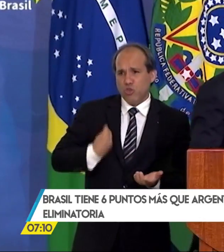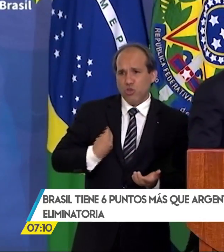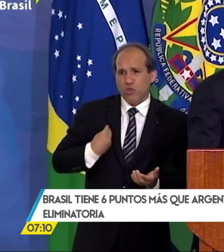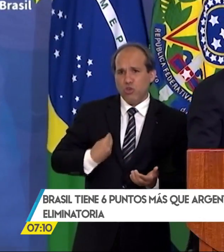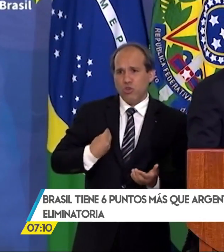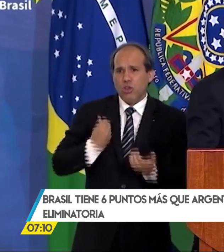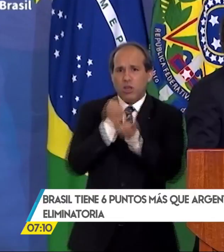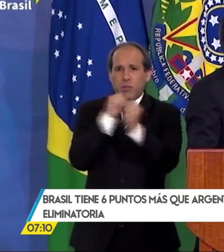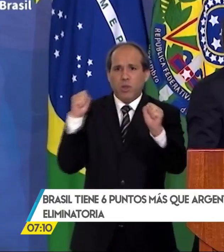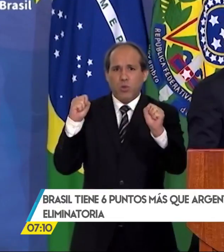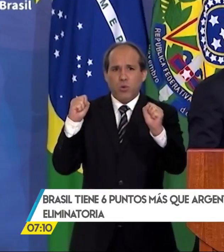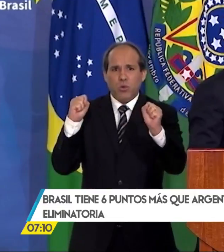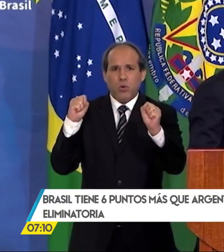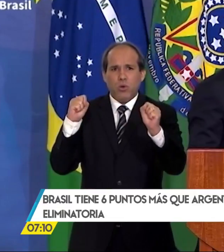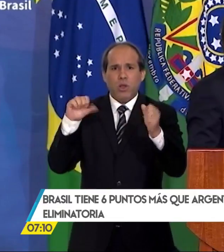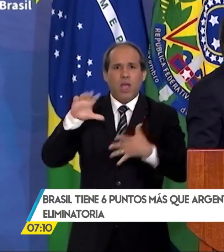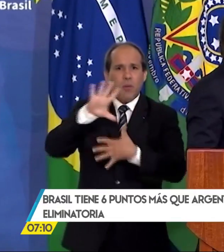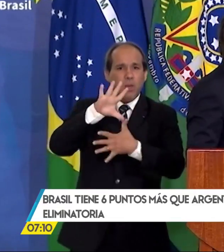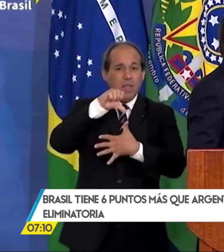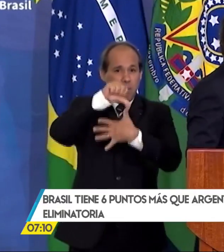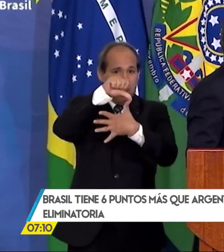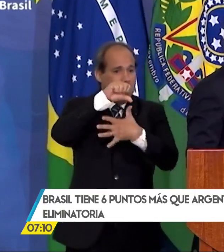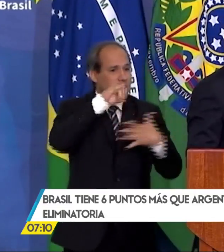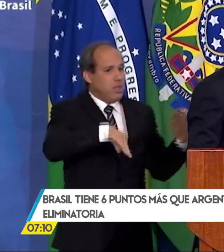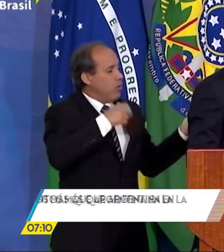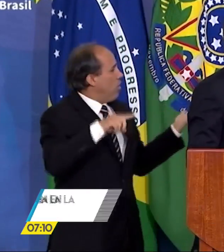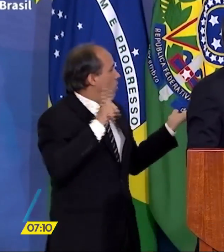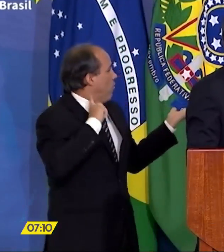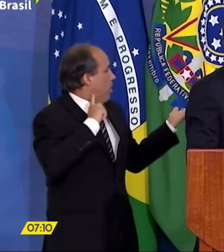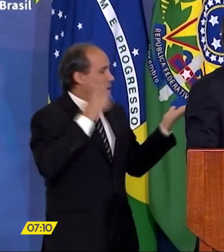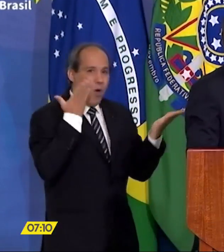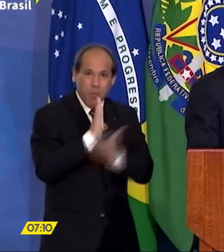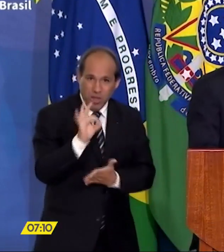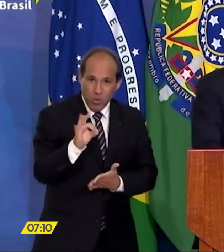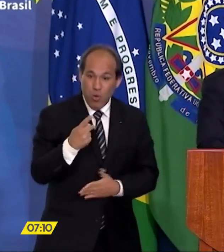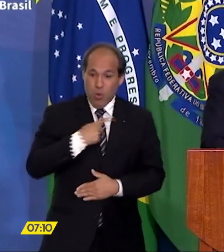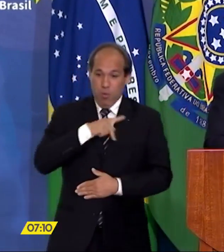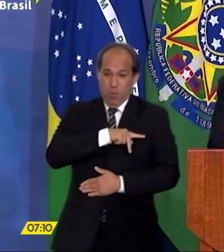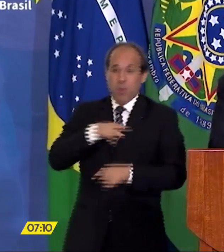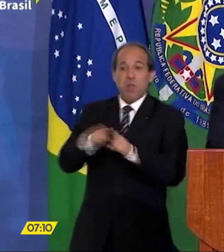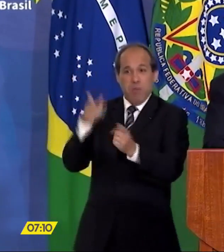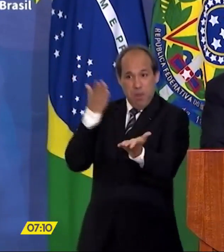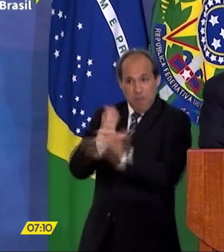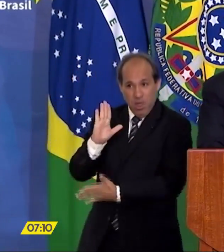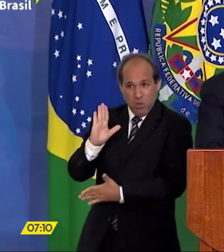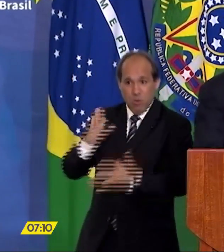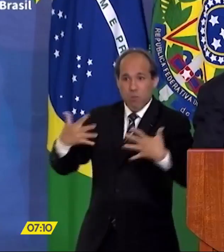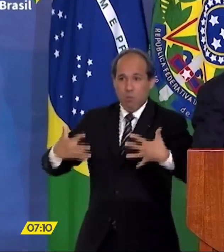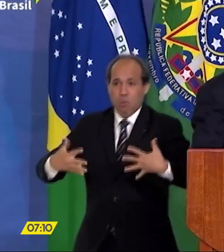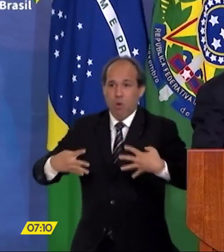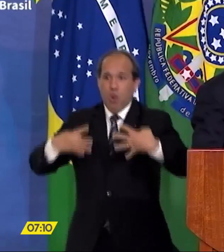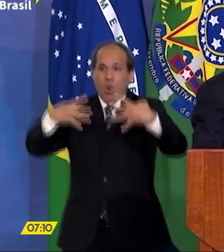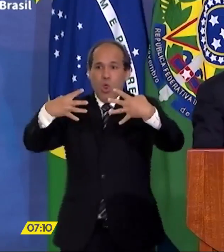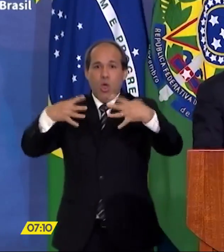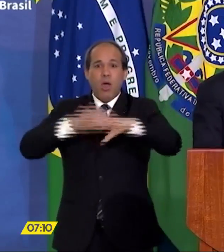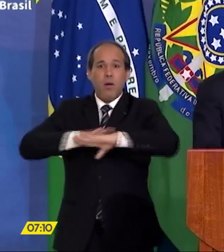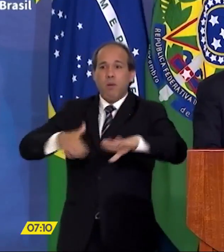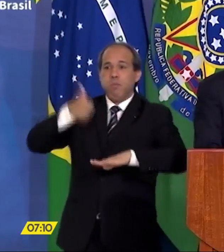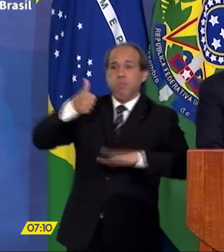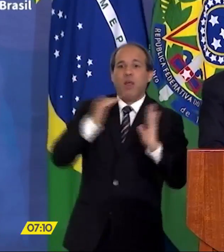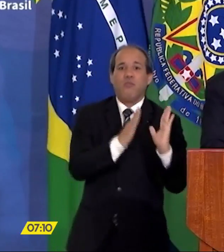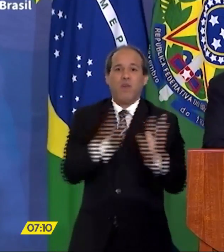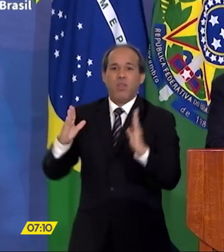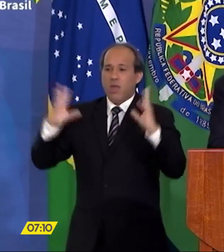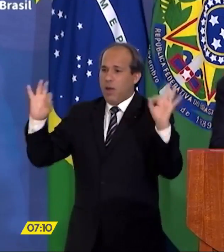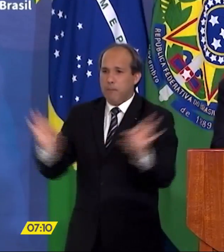Copa, tras pedidos del hijo mayor de Bolsonaro, el senador Flávio Bolsonaro, de que evitaran un boicot, y del senador